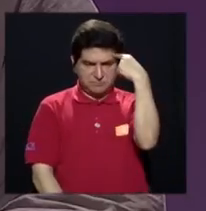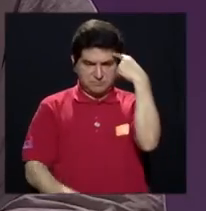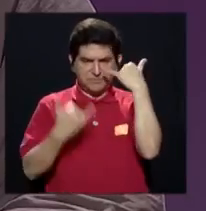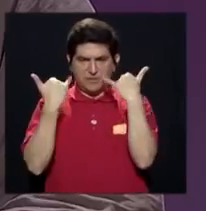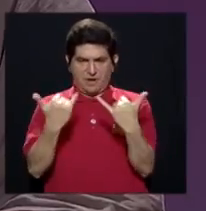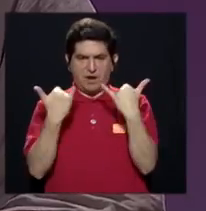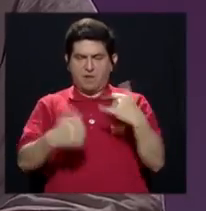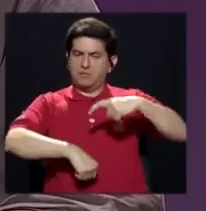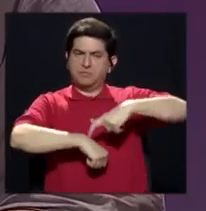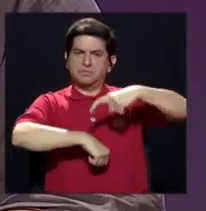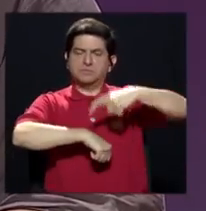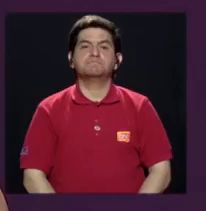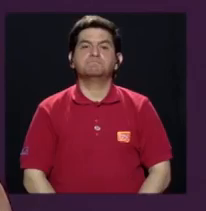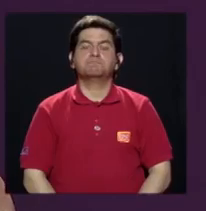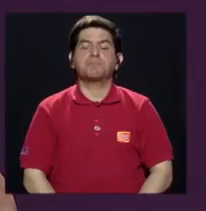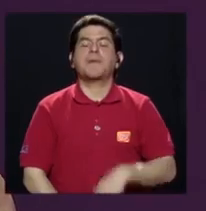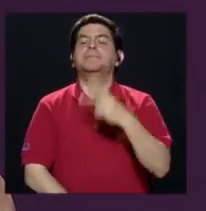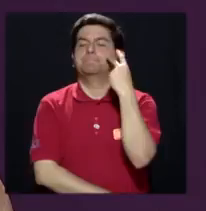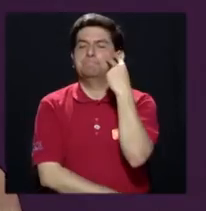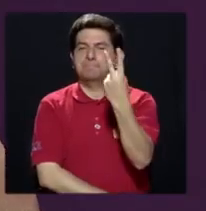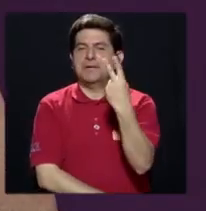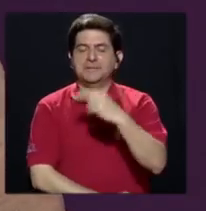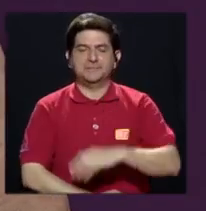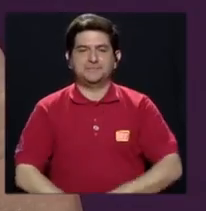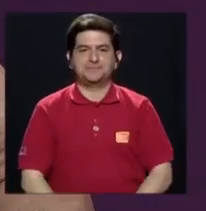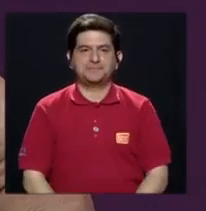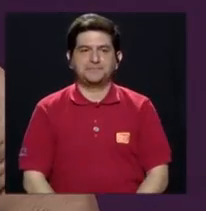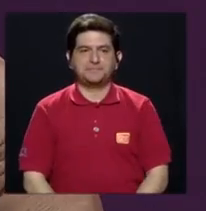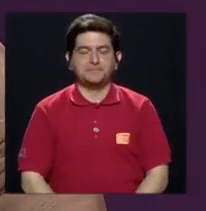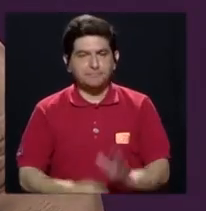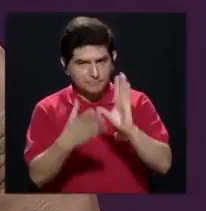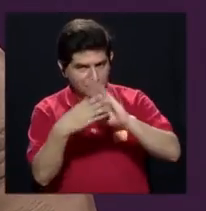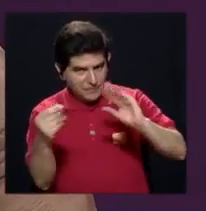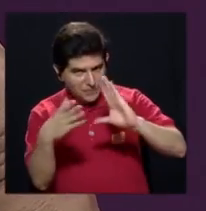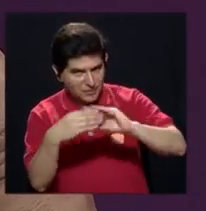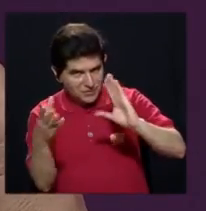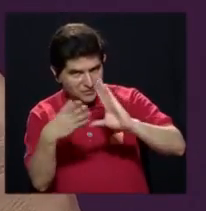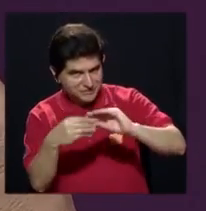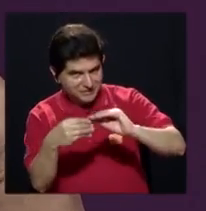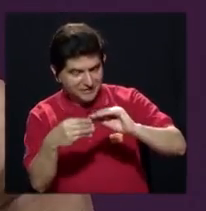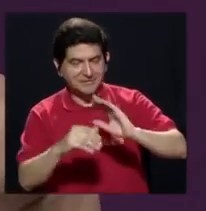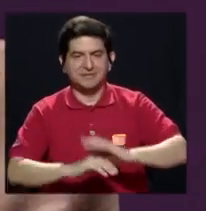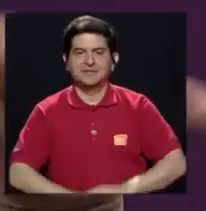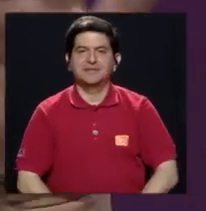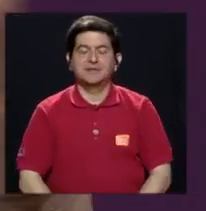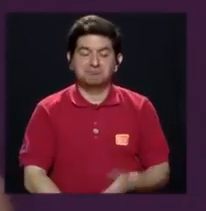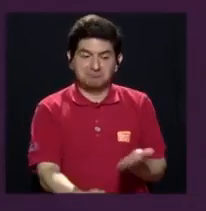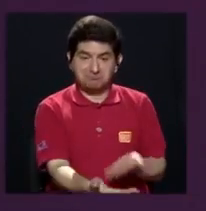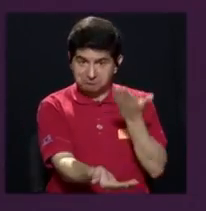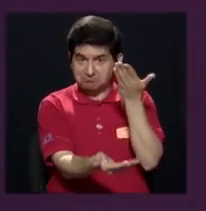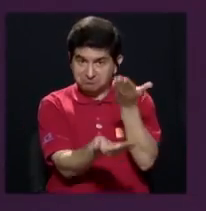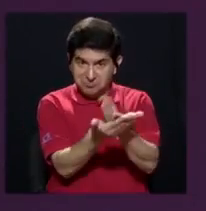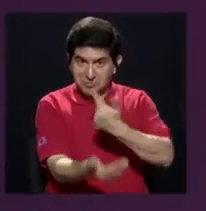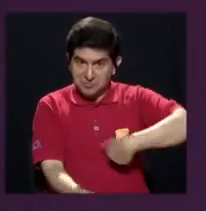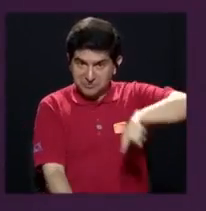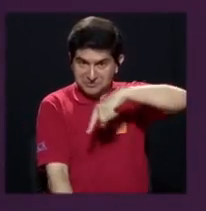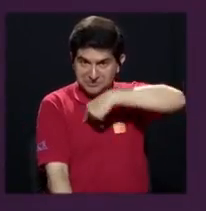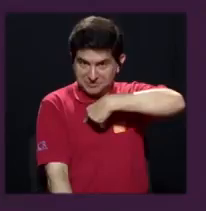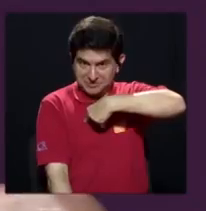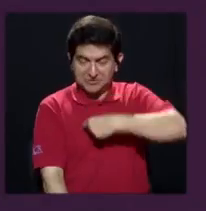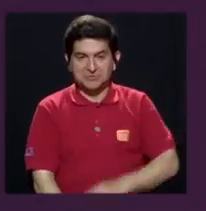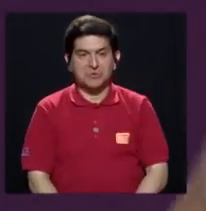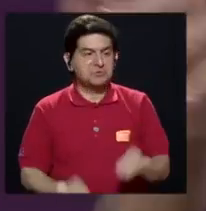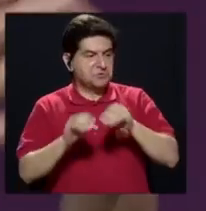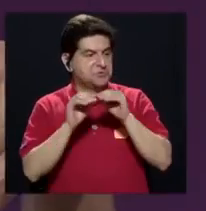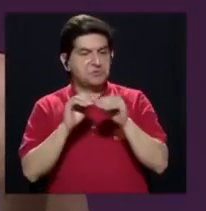ahora de este momento Eh Pues fíjese que para contarles de que el la propuesta que nosotras o